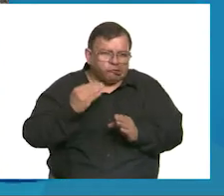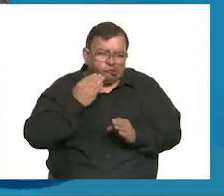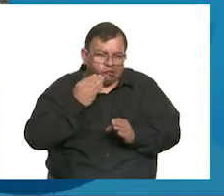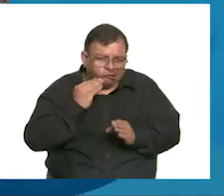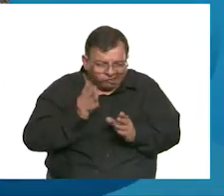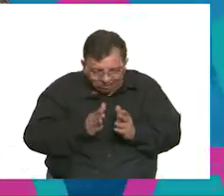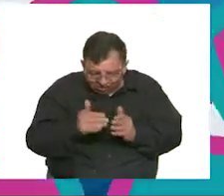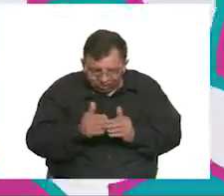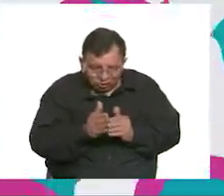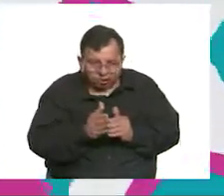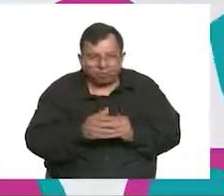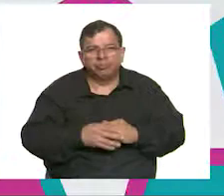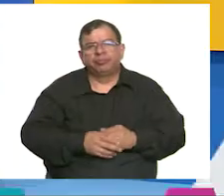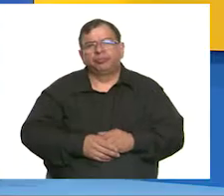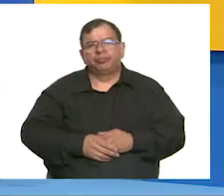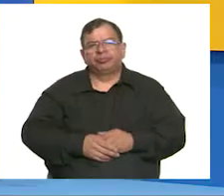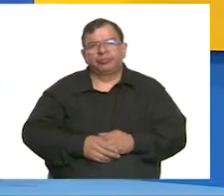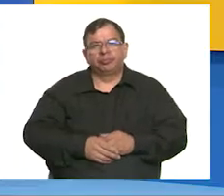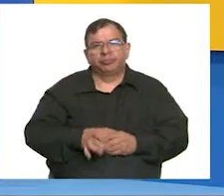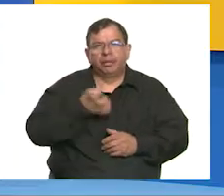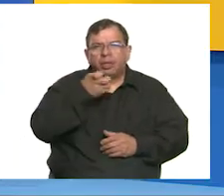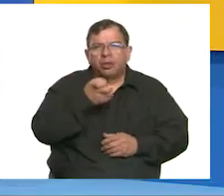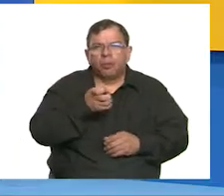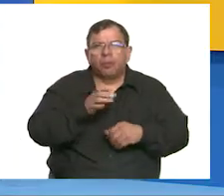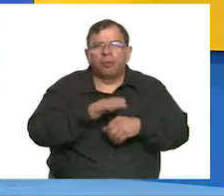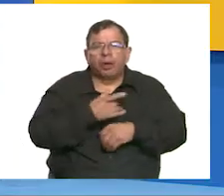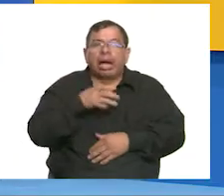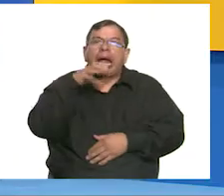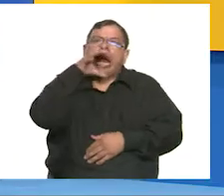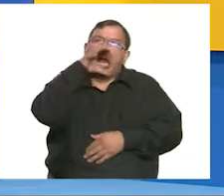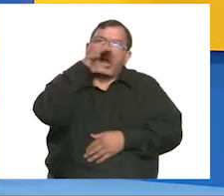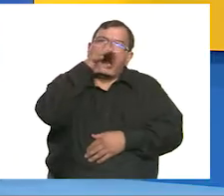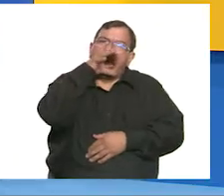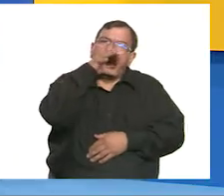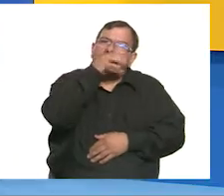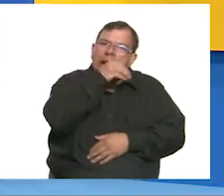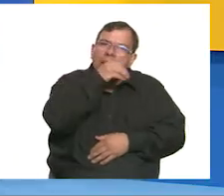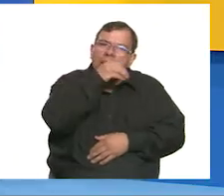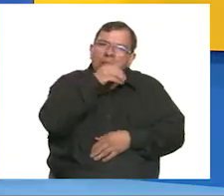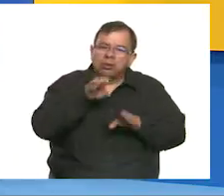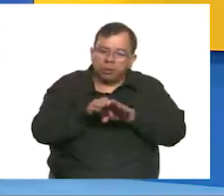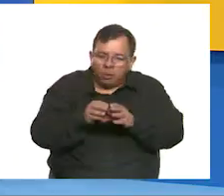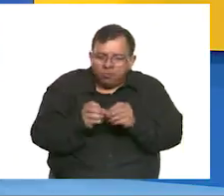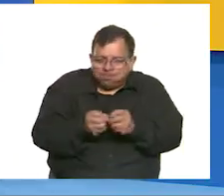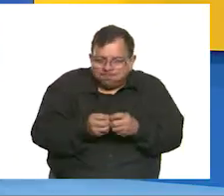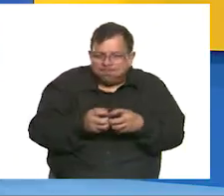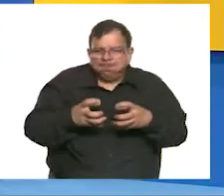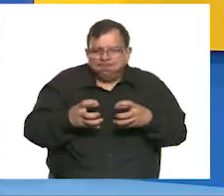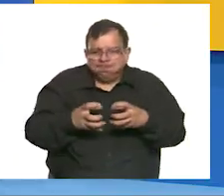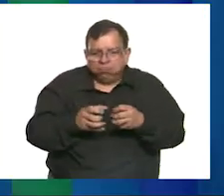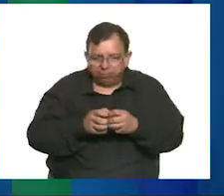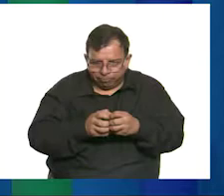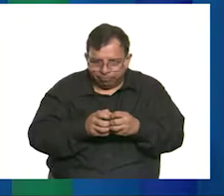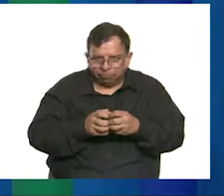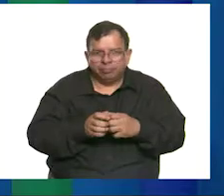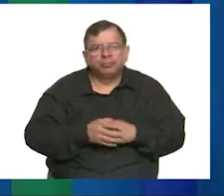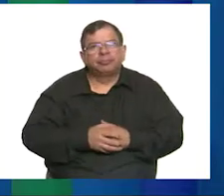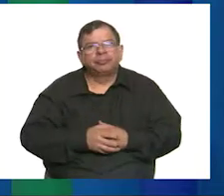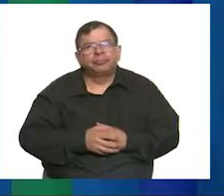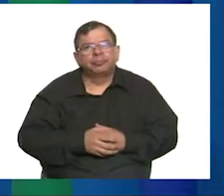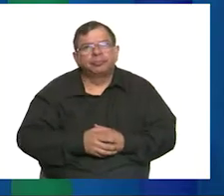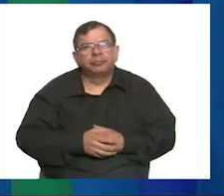se fracturen. Y todo ese efecto es gracias al calor y a la dilatación que producen los materiales.